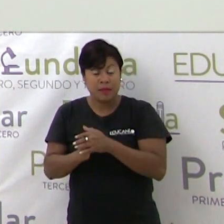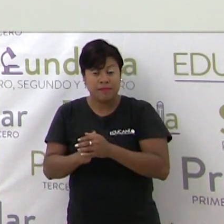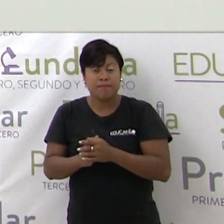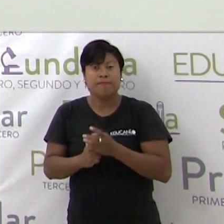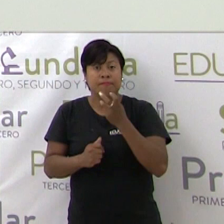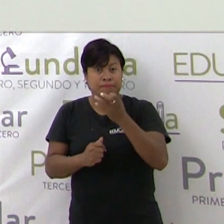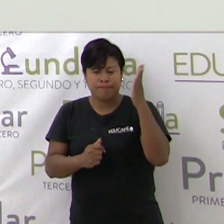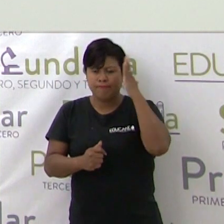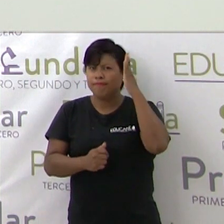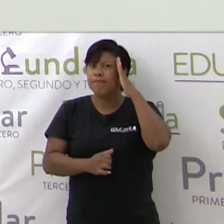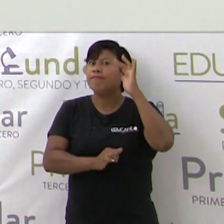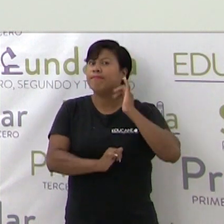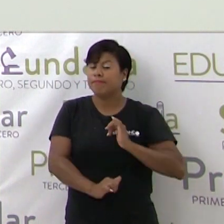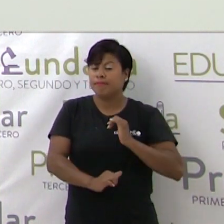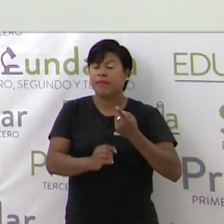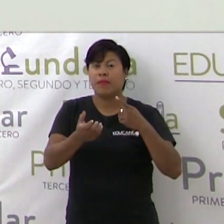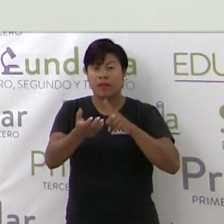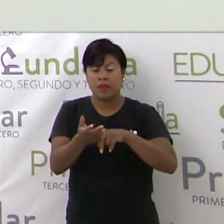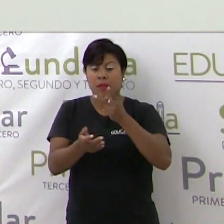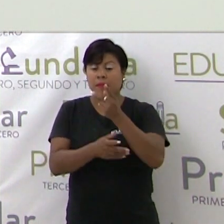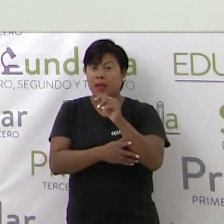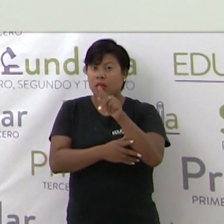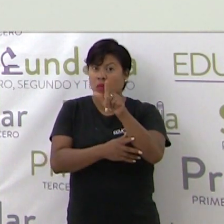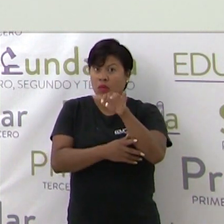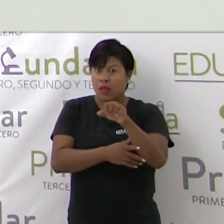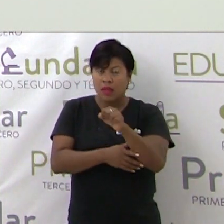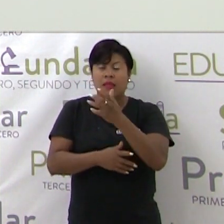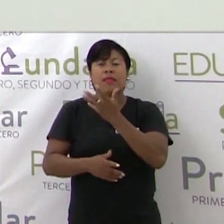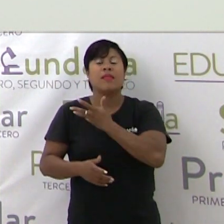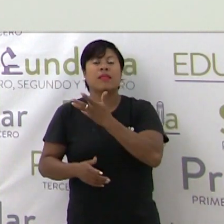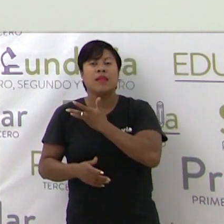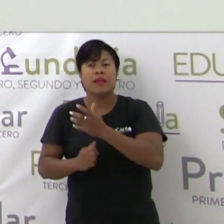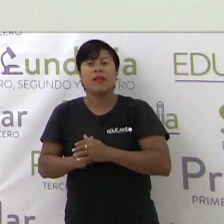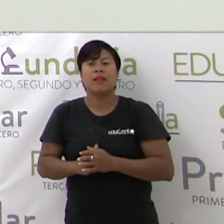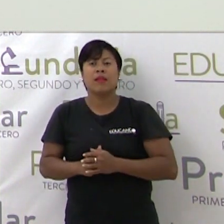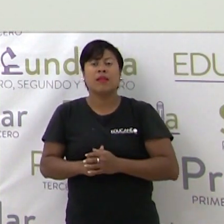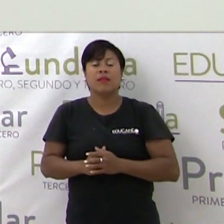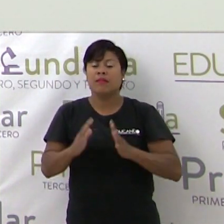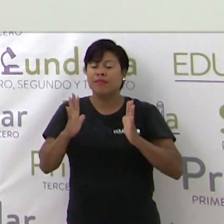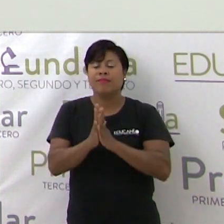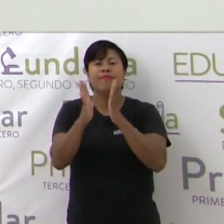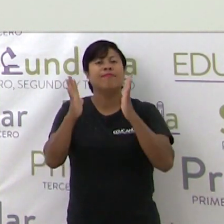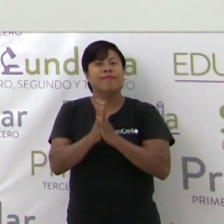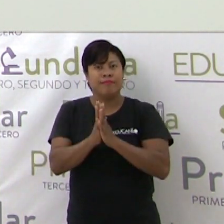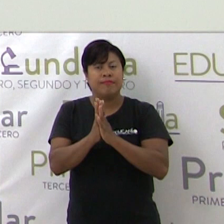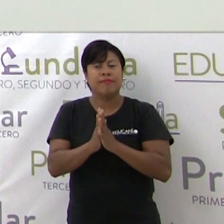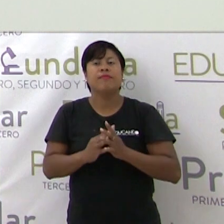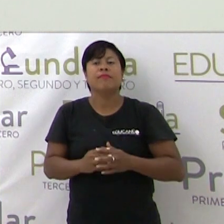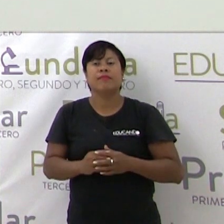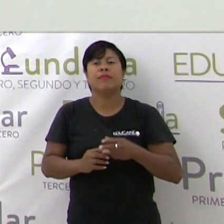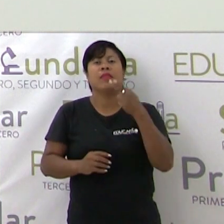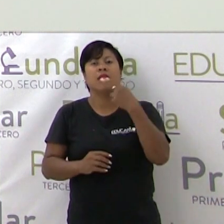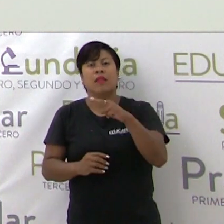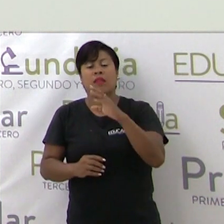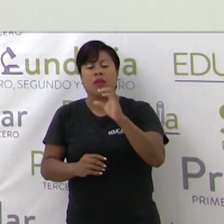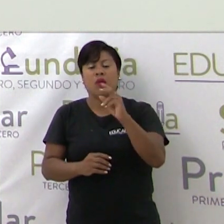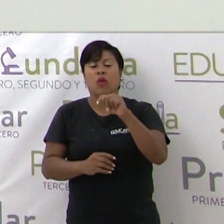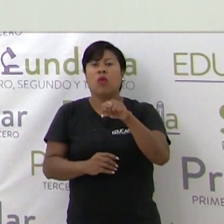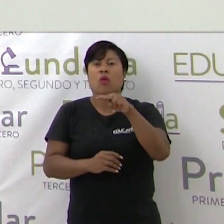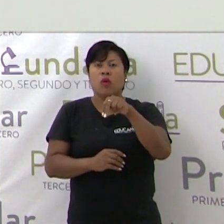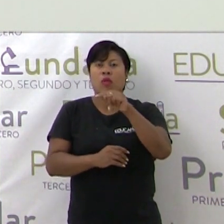papel principal dentro de las tertulias literarias las tienen los participantes, que se llaman